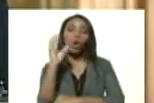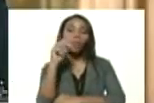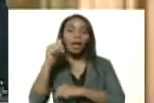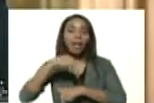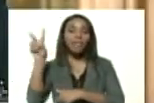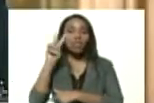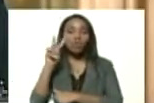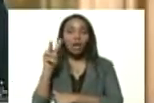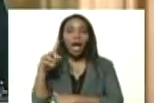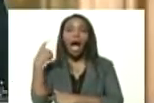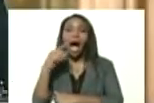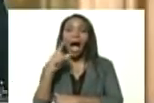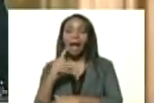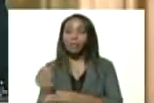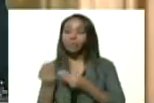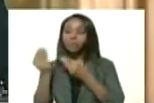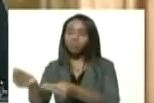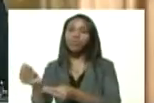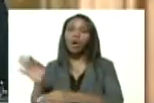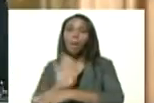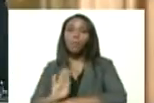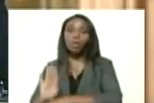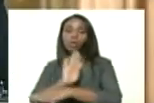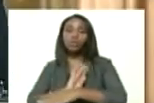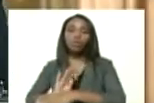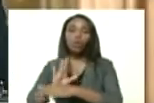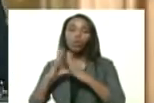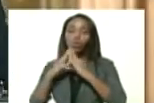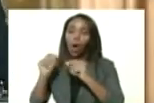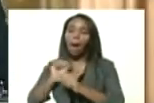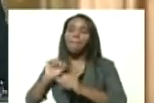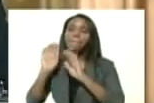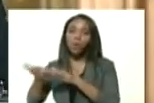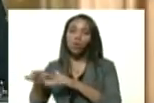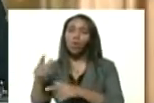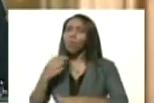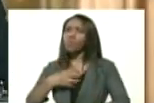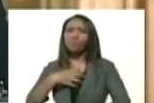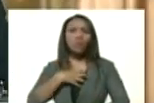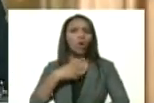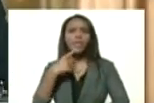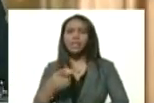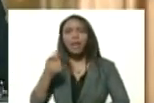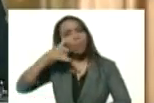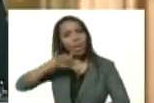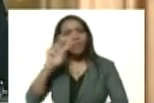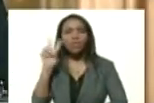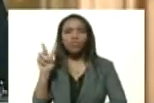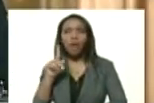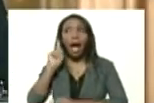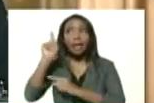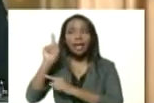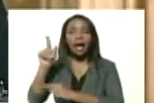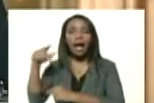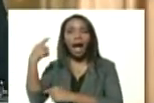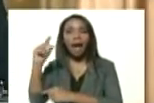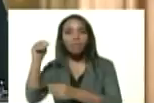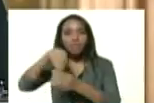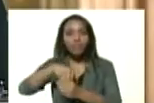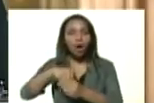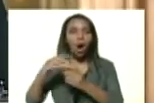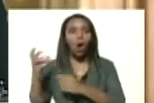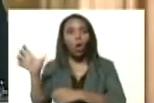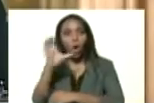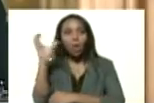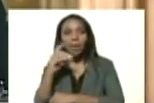tiene todas las garantías toda la protección y todo el apoyo no puedo decir lo mismo del pueblo venezolano que está en colombia que es perseguido